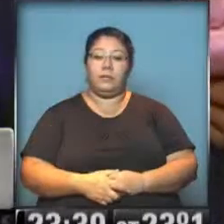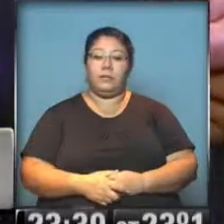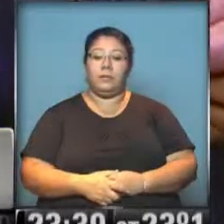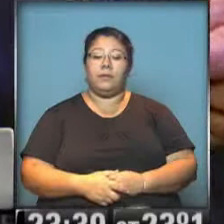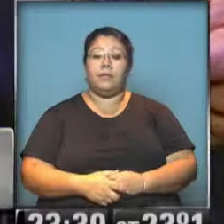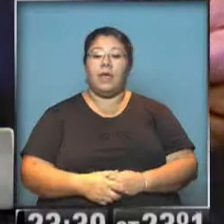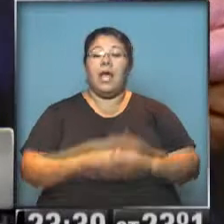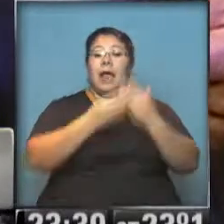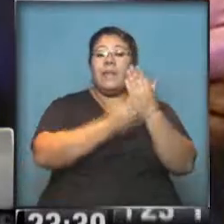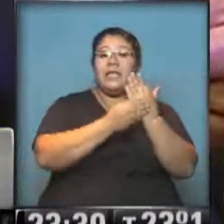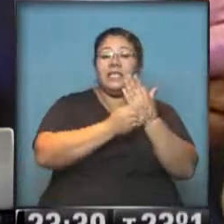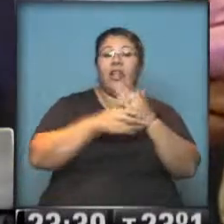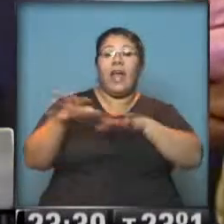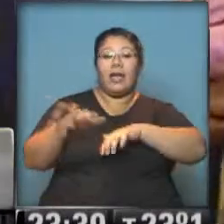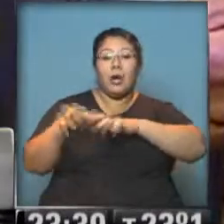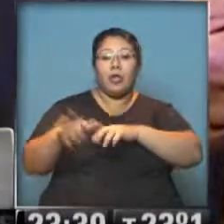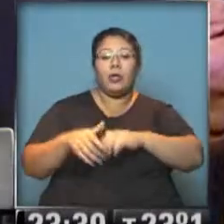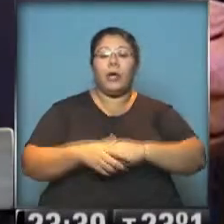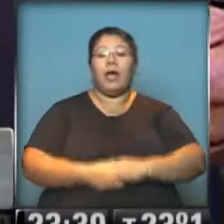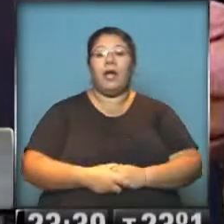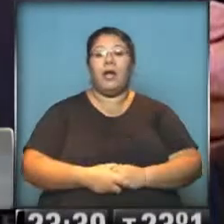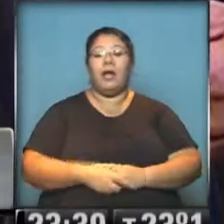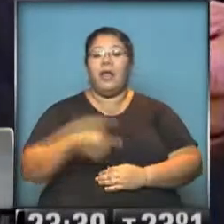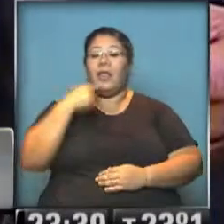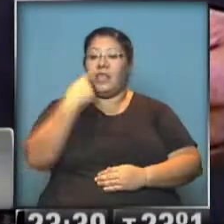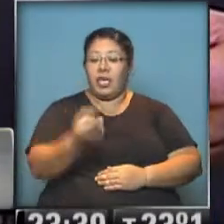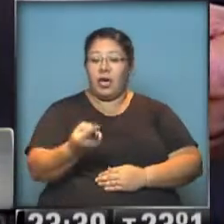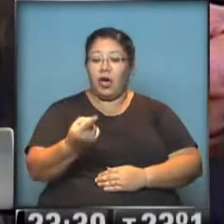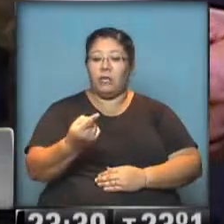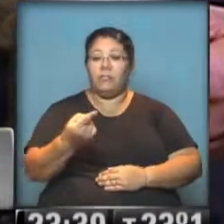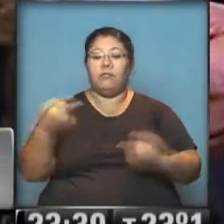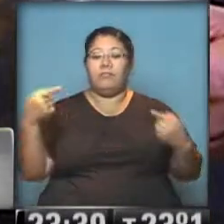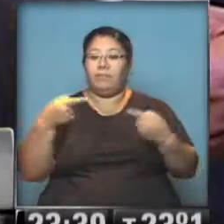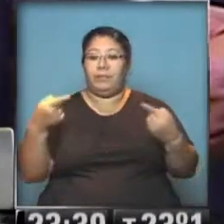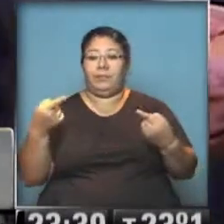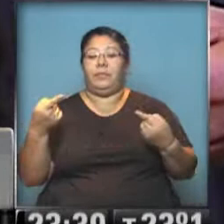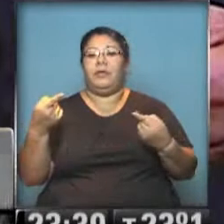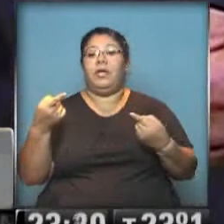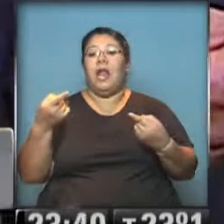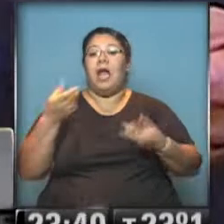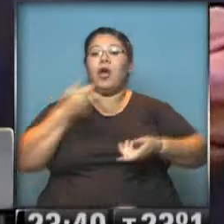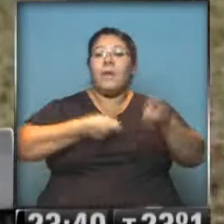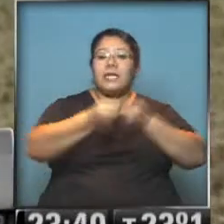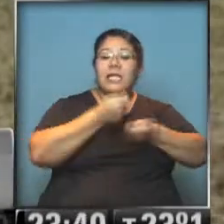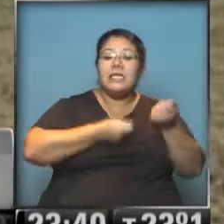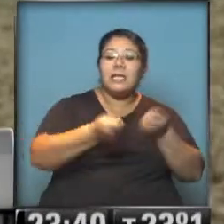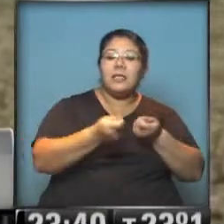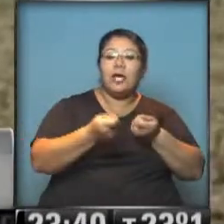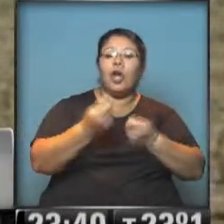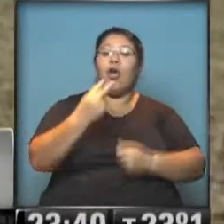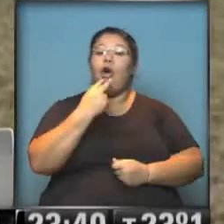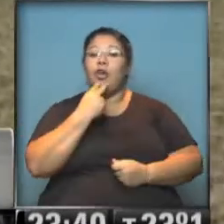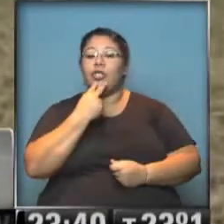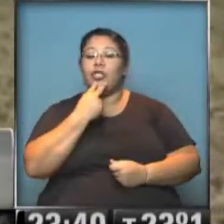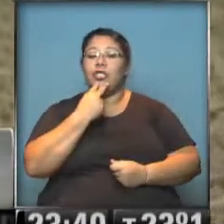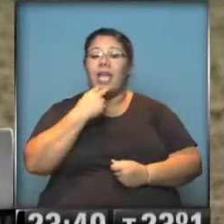El ministro de Agricultura, Carlos Casamiquela, señaló que es contradictorio el cese de comercialización dispuesto para los días 11 y 13